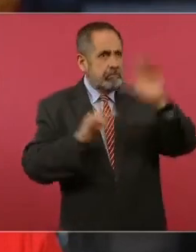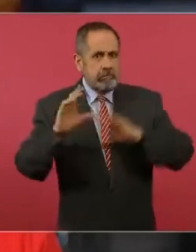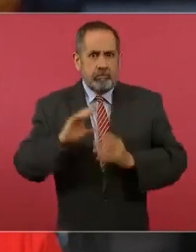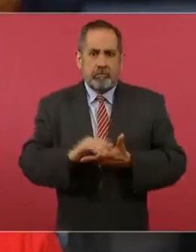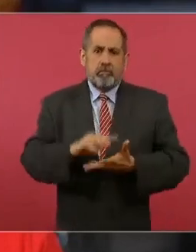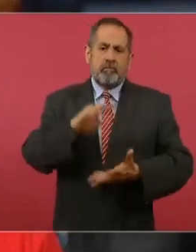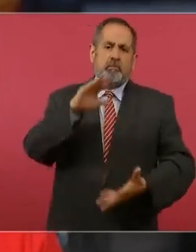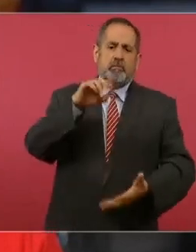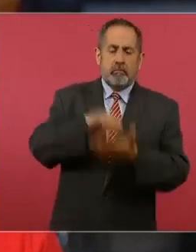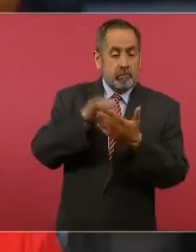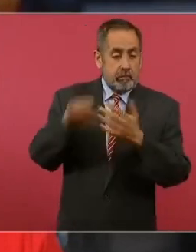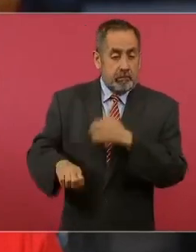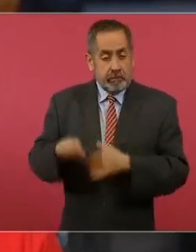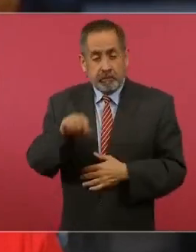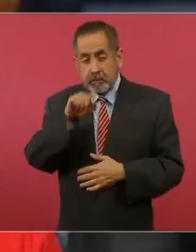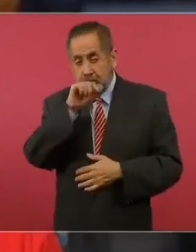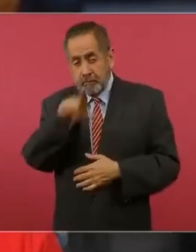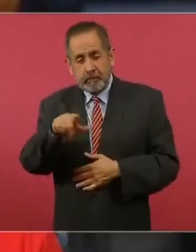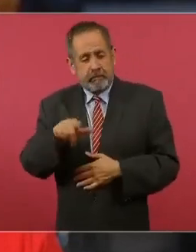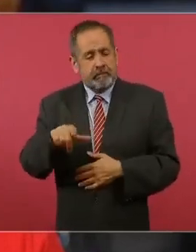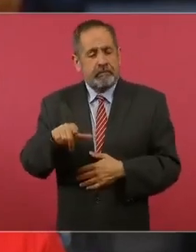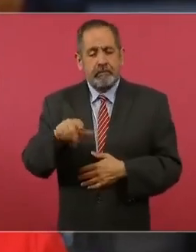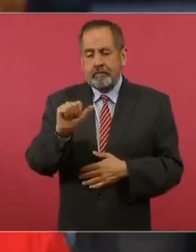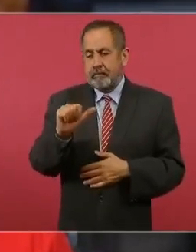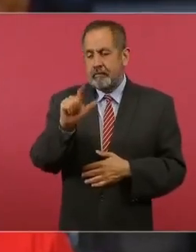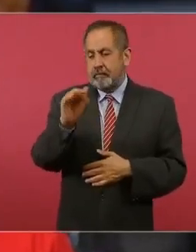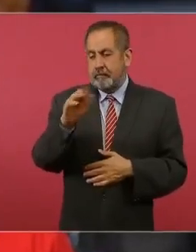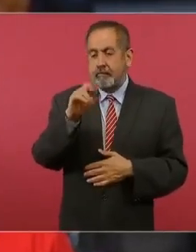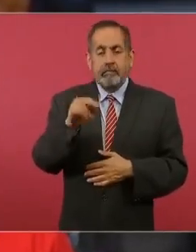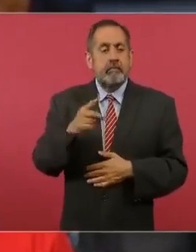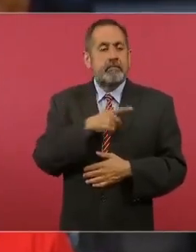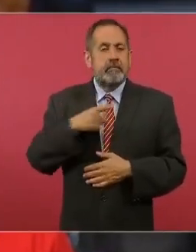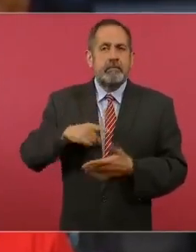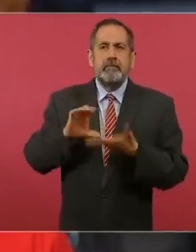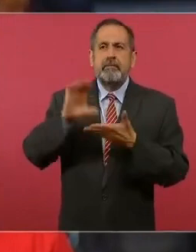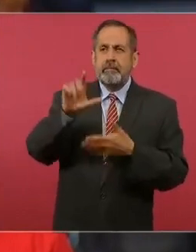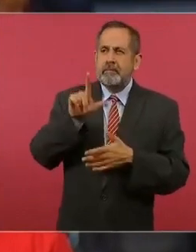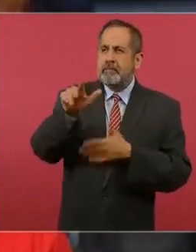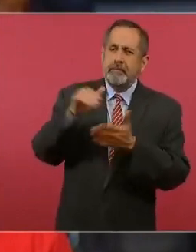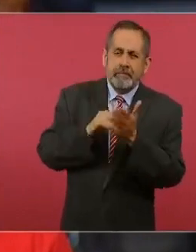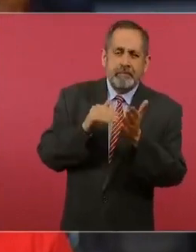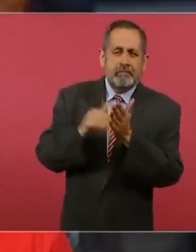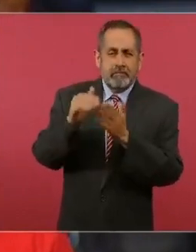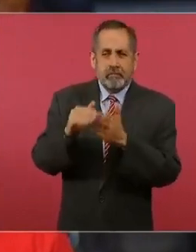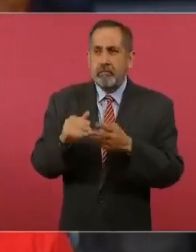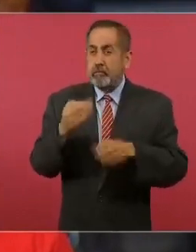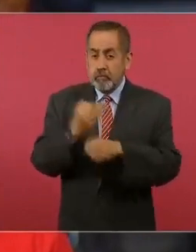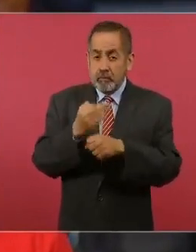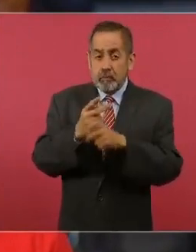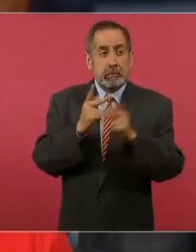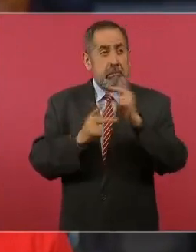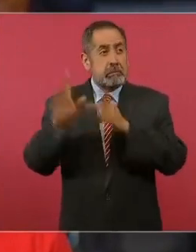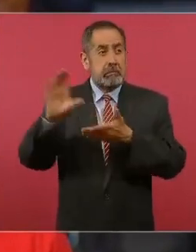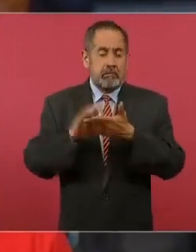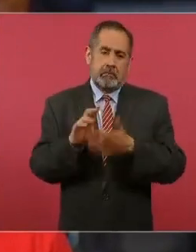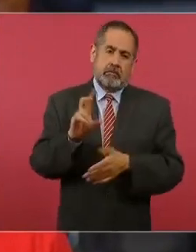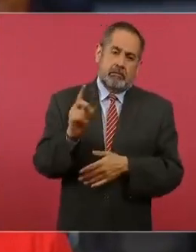sabemos, Enrique Alfaro inició la administración con alrededor de una deuda de 17,000 millones de pesos y ahorita va, pues, superior